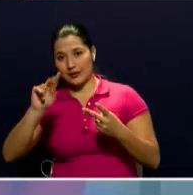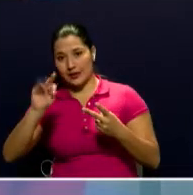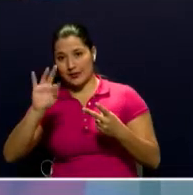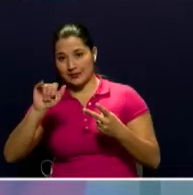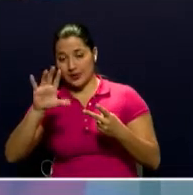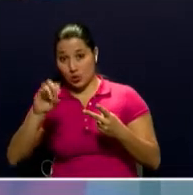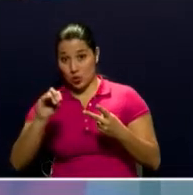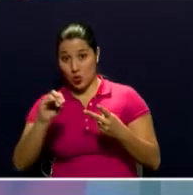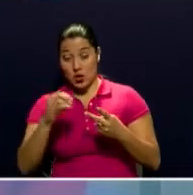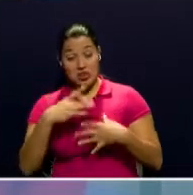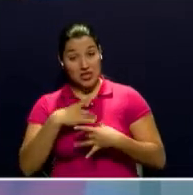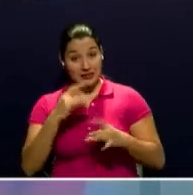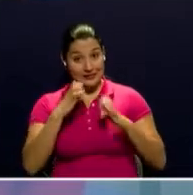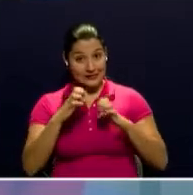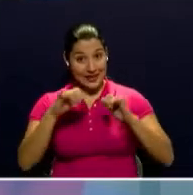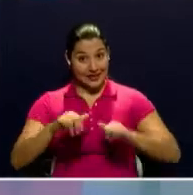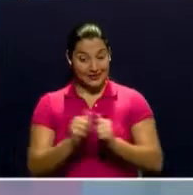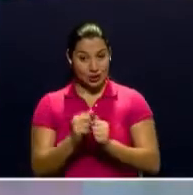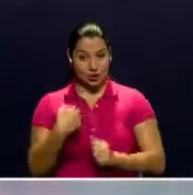duda. Quédese con nosotros.